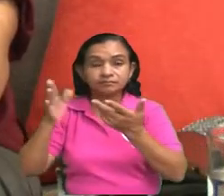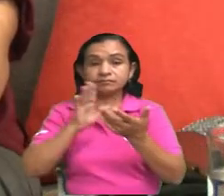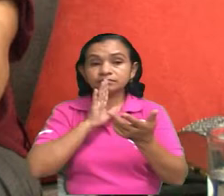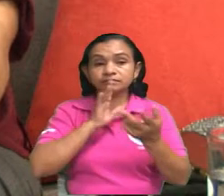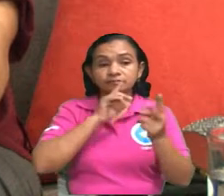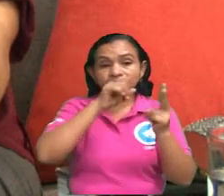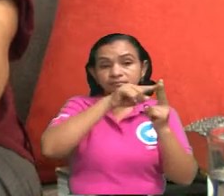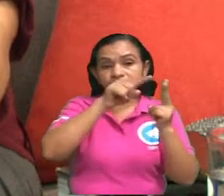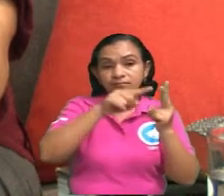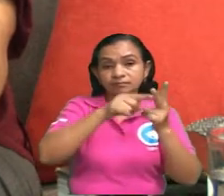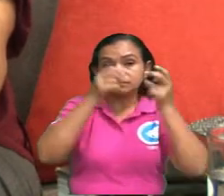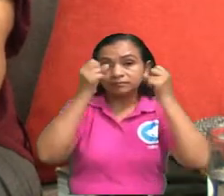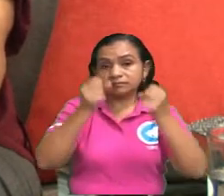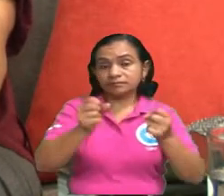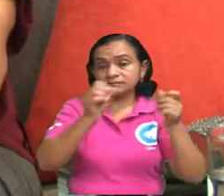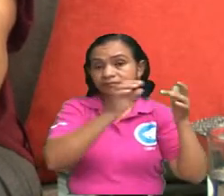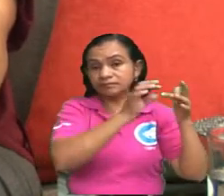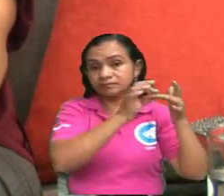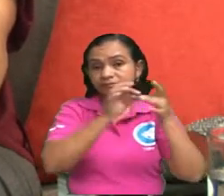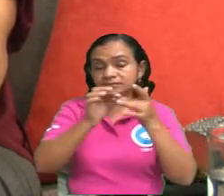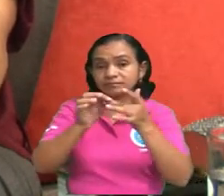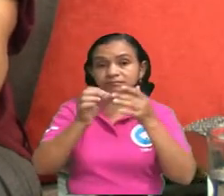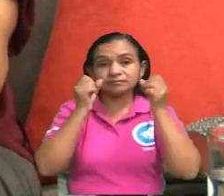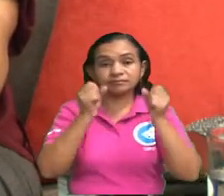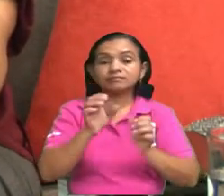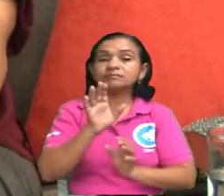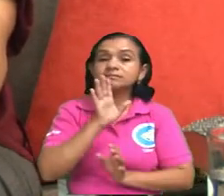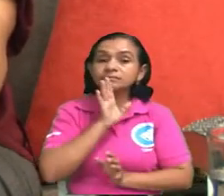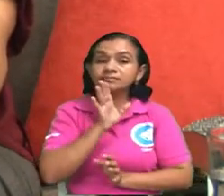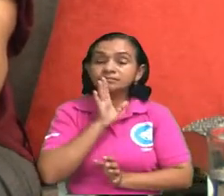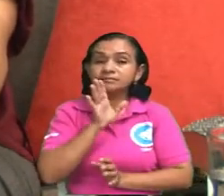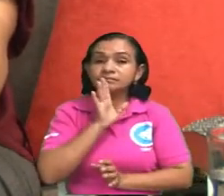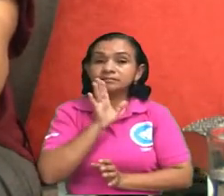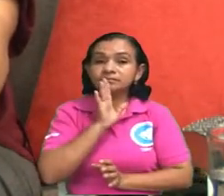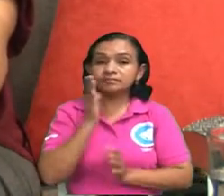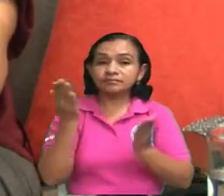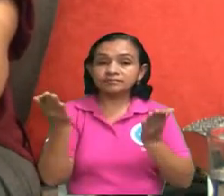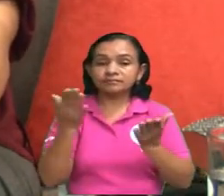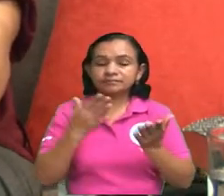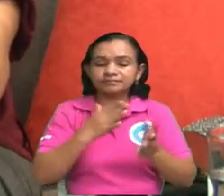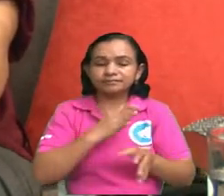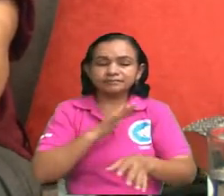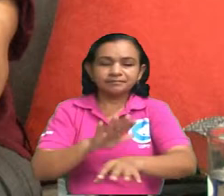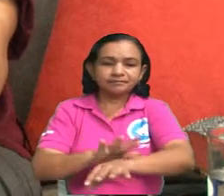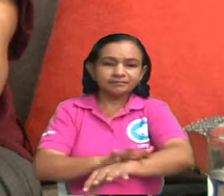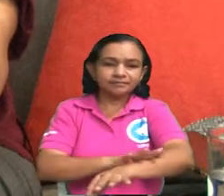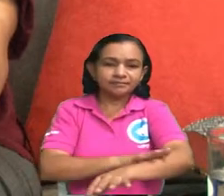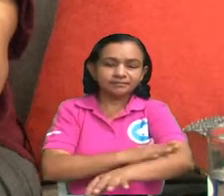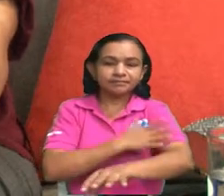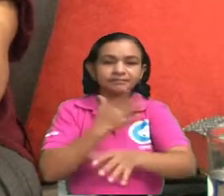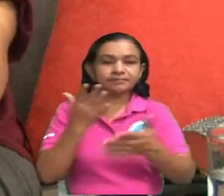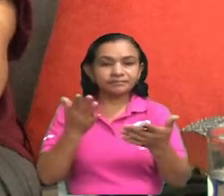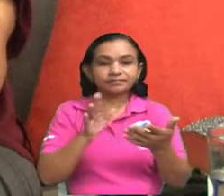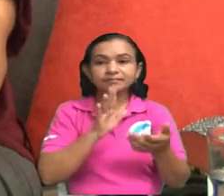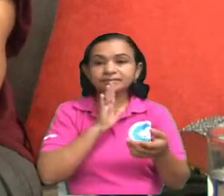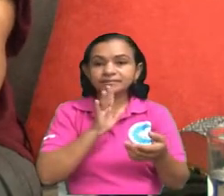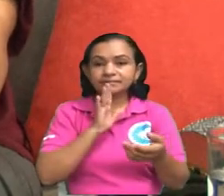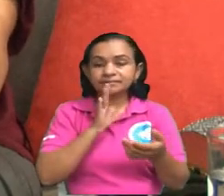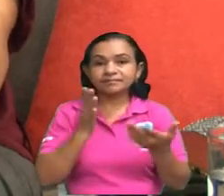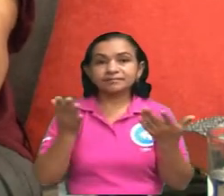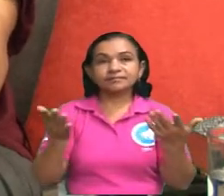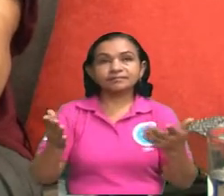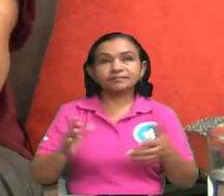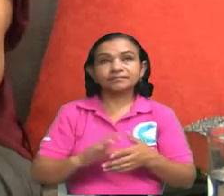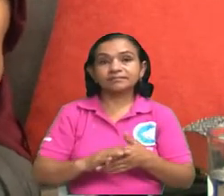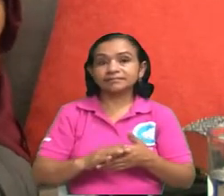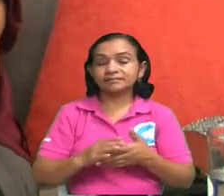estos dos grandes héroes, hablamos de emotividad, de sentimientos,